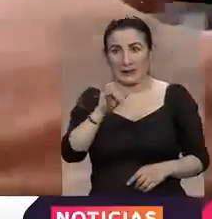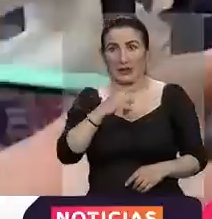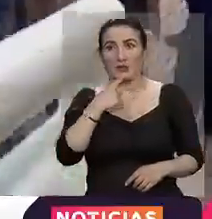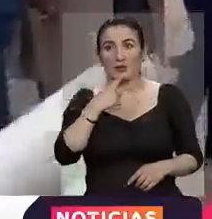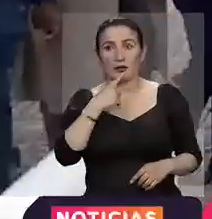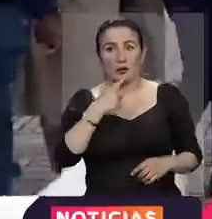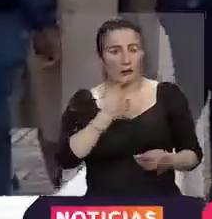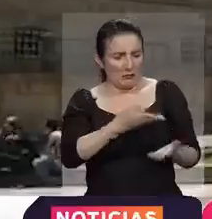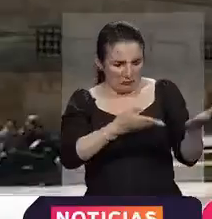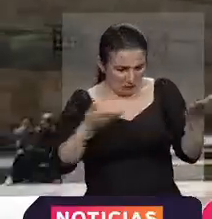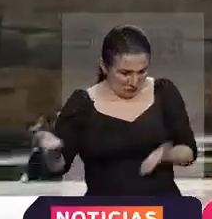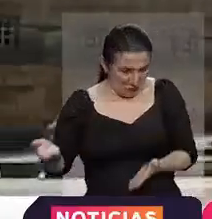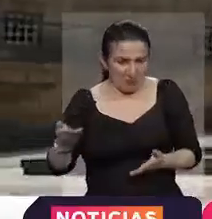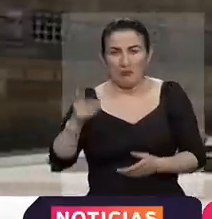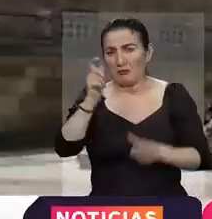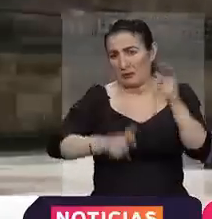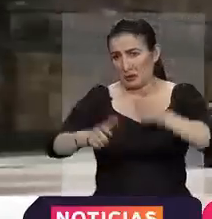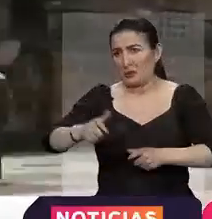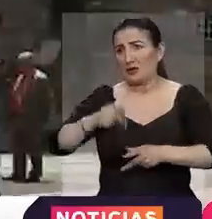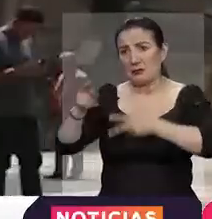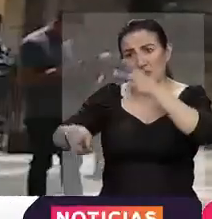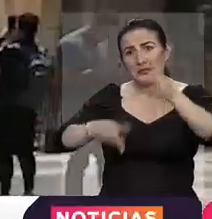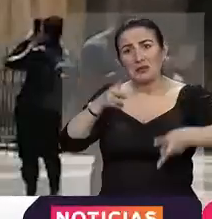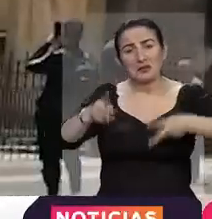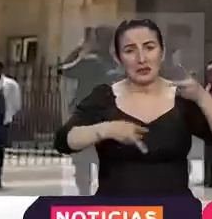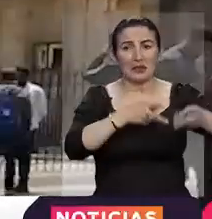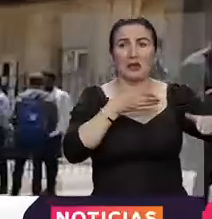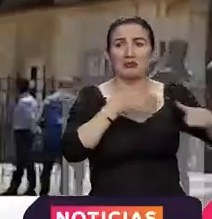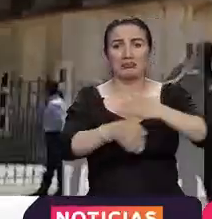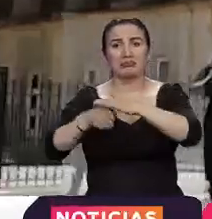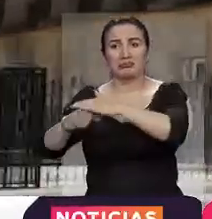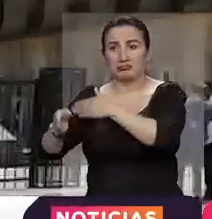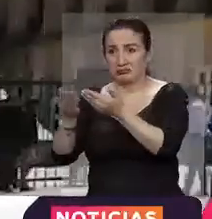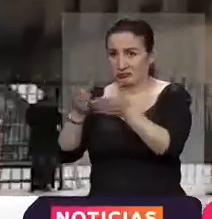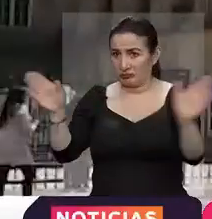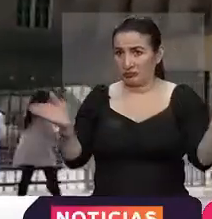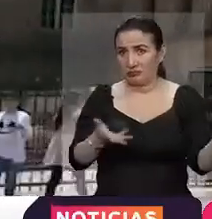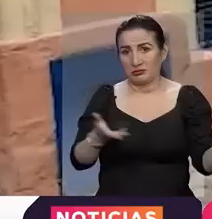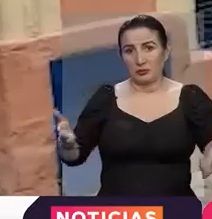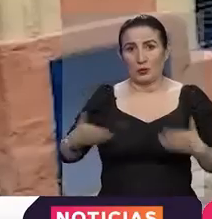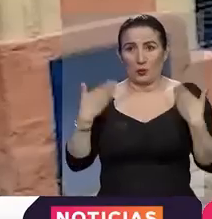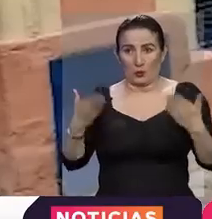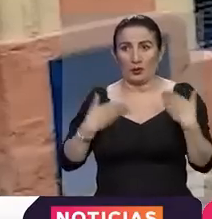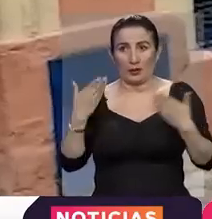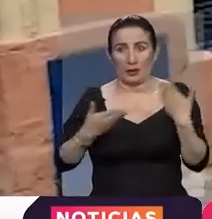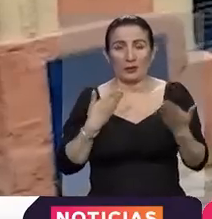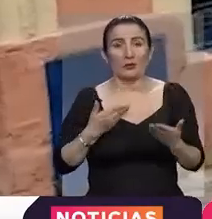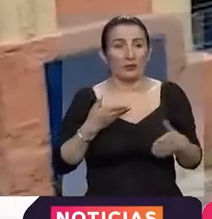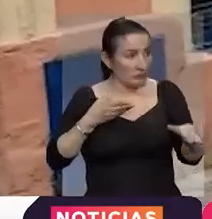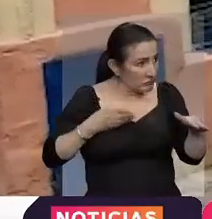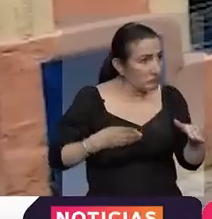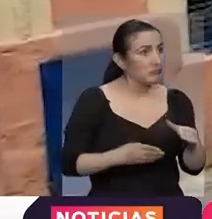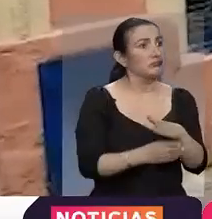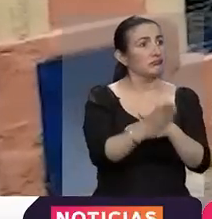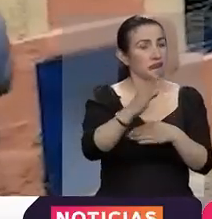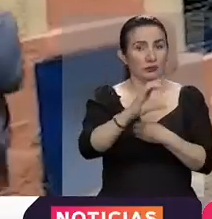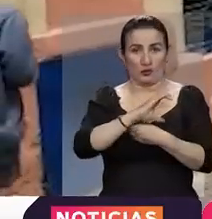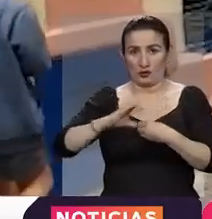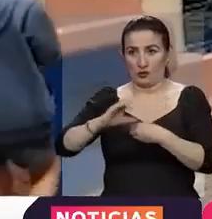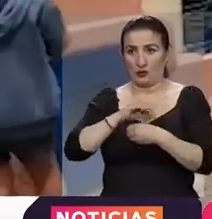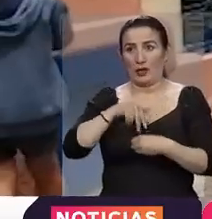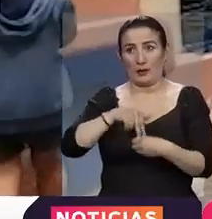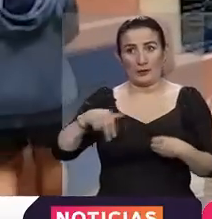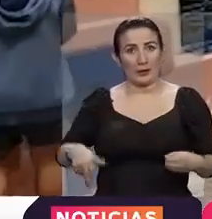que el público en general podría visitarla y hoy abrió sus puertas. Contento con la iniciativa que dejen ingresar a todos los ciudadanos.